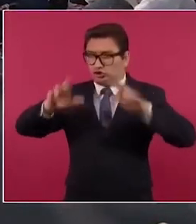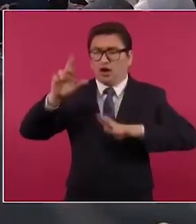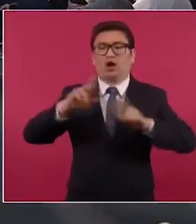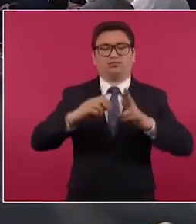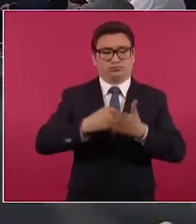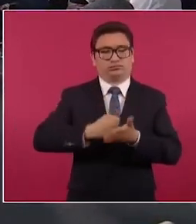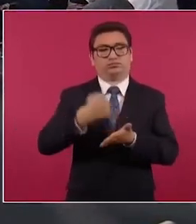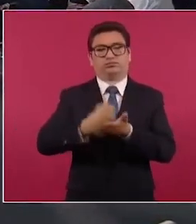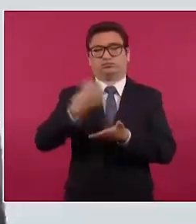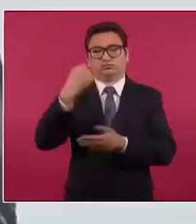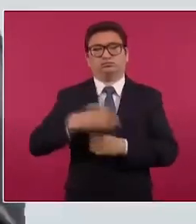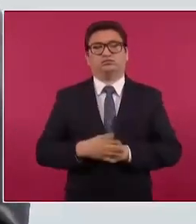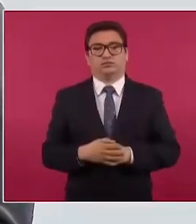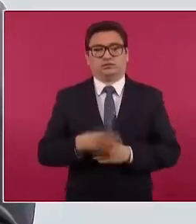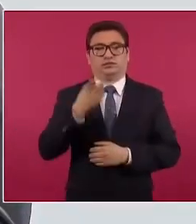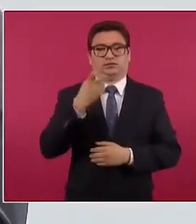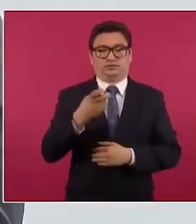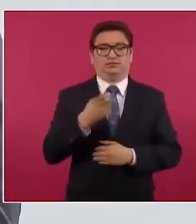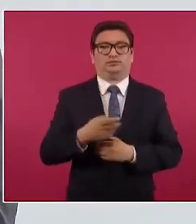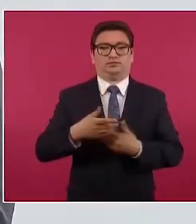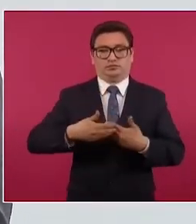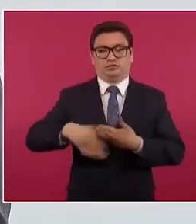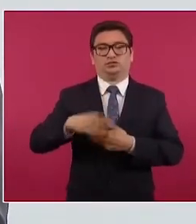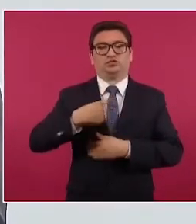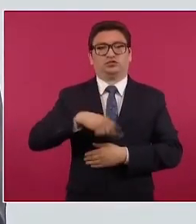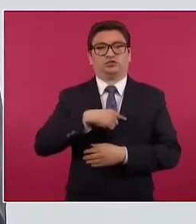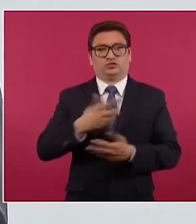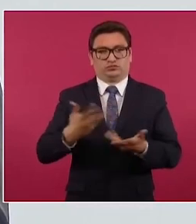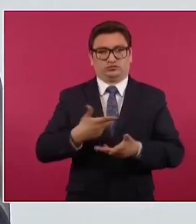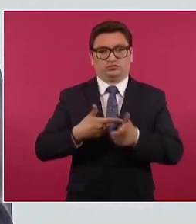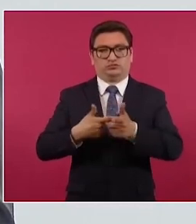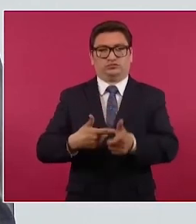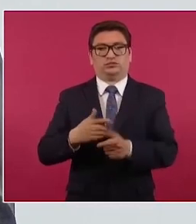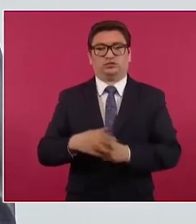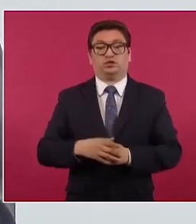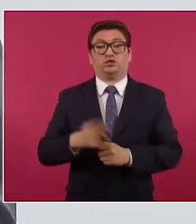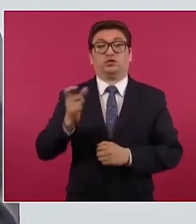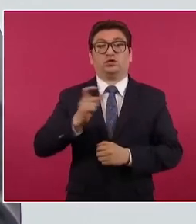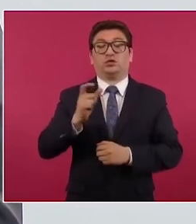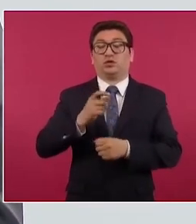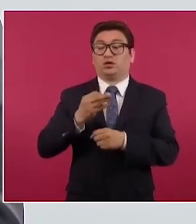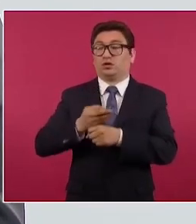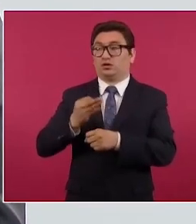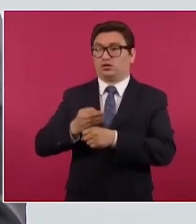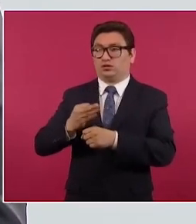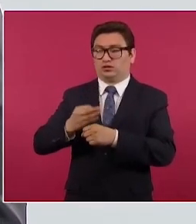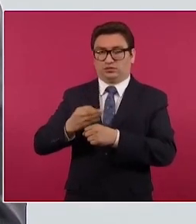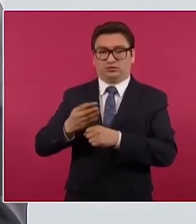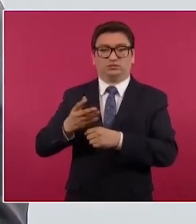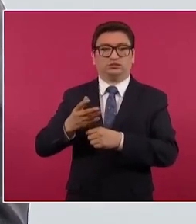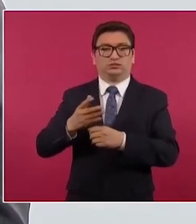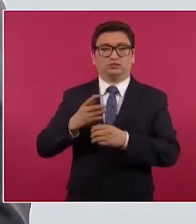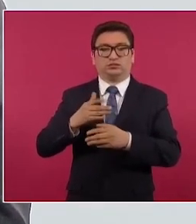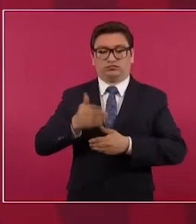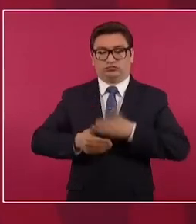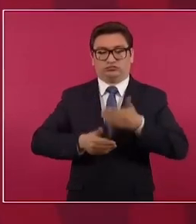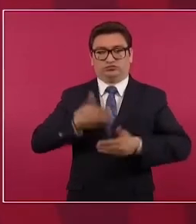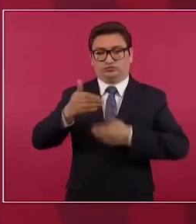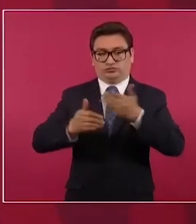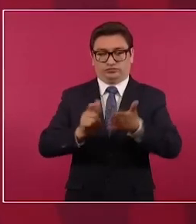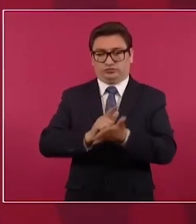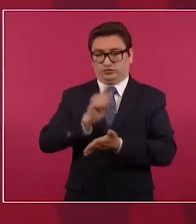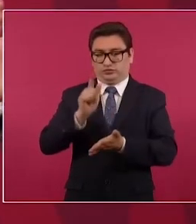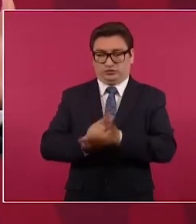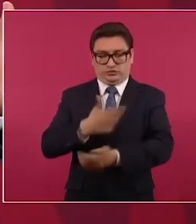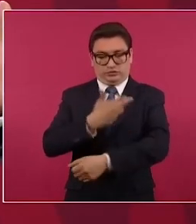y quedamos que una vez terminados todos los procedimientos